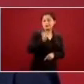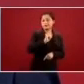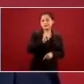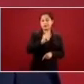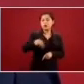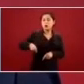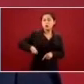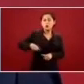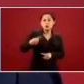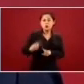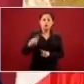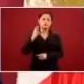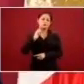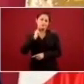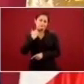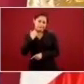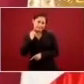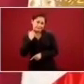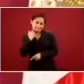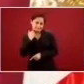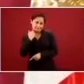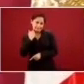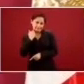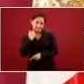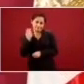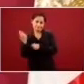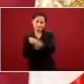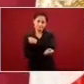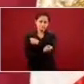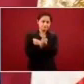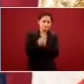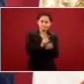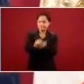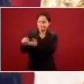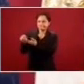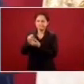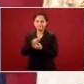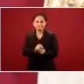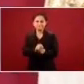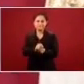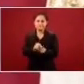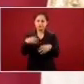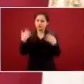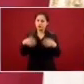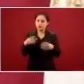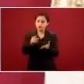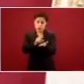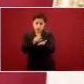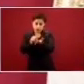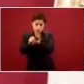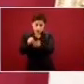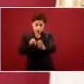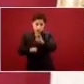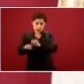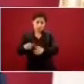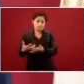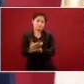O sea, porque vaya que gana dinero Twitter con